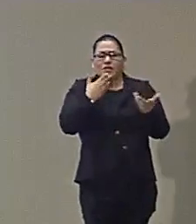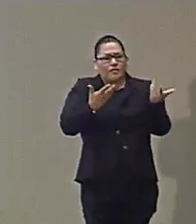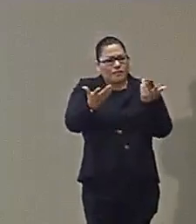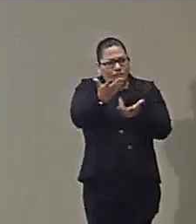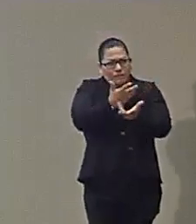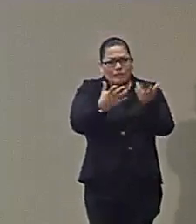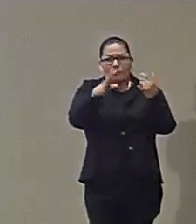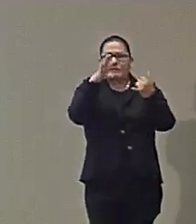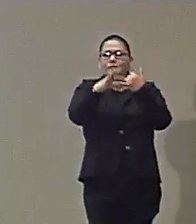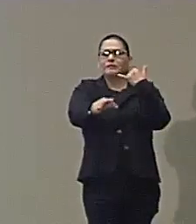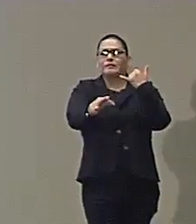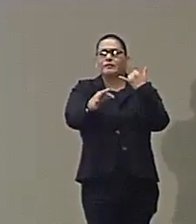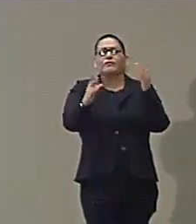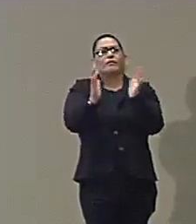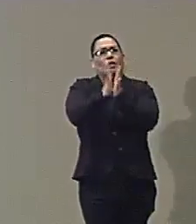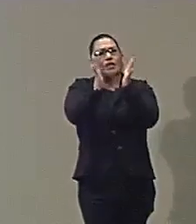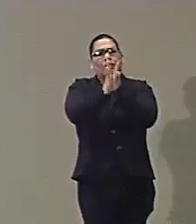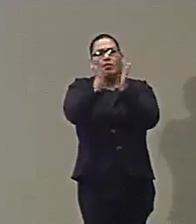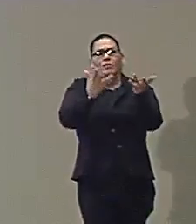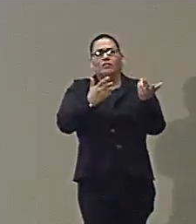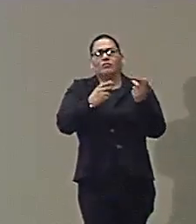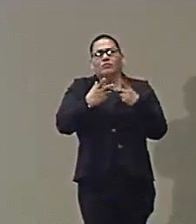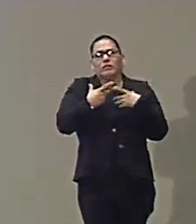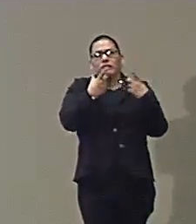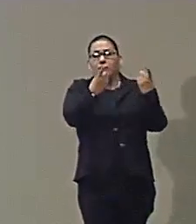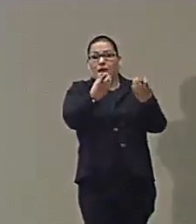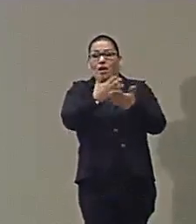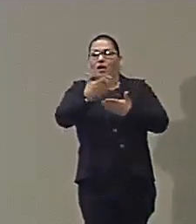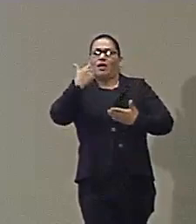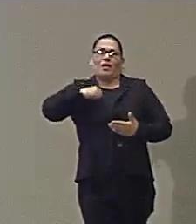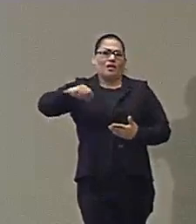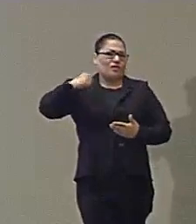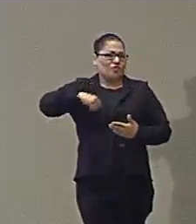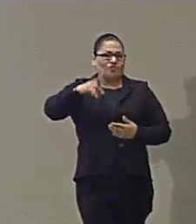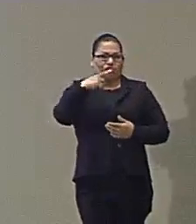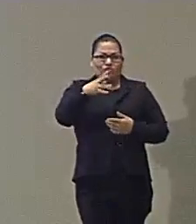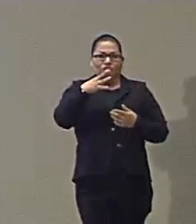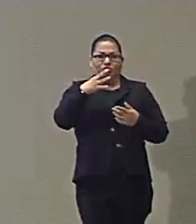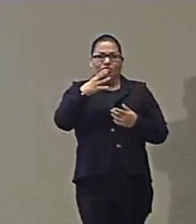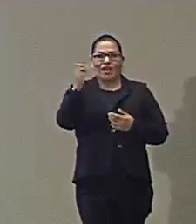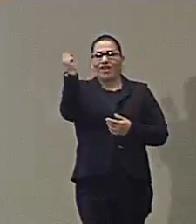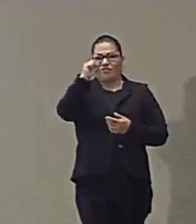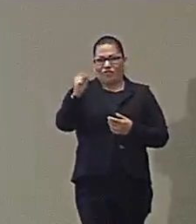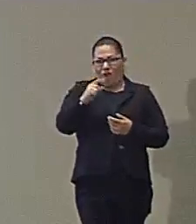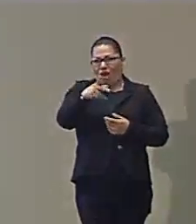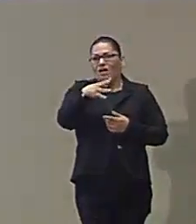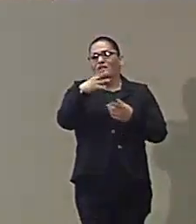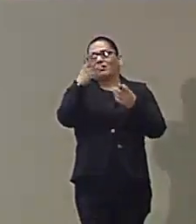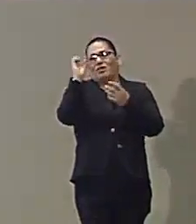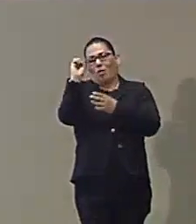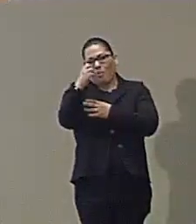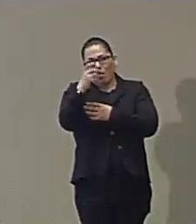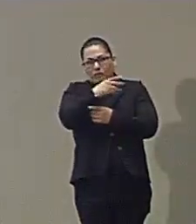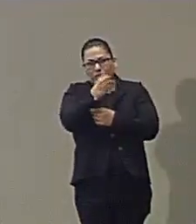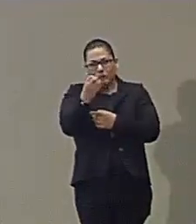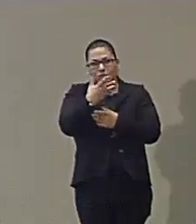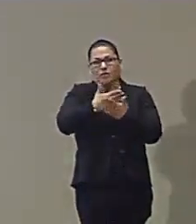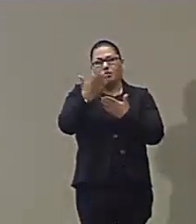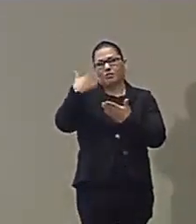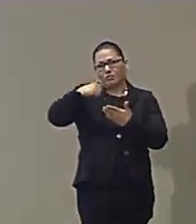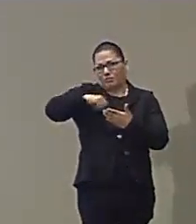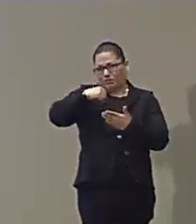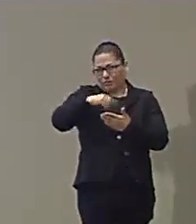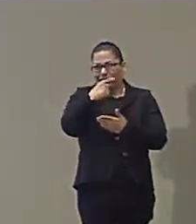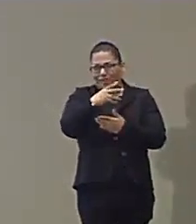finalmente la parte de distribución antiguamente es que existían los famosos turoperadores de las épocas de muchos de nosotros